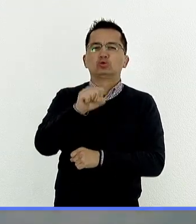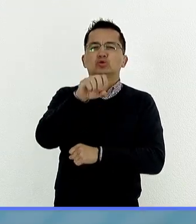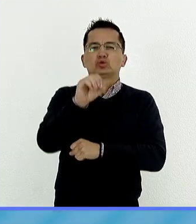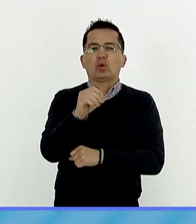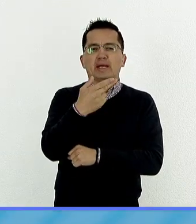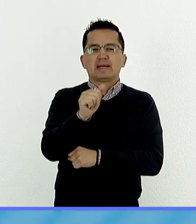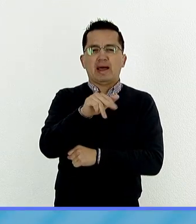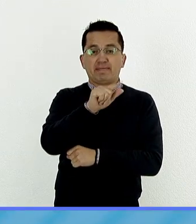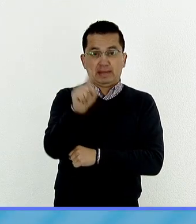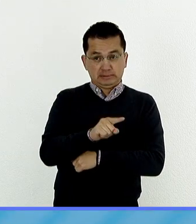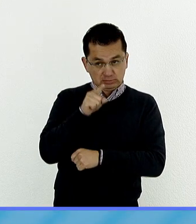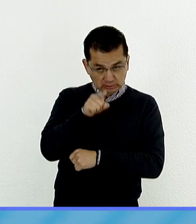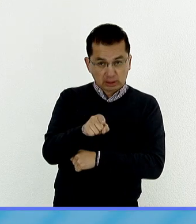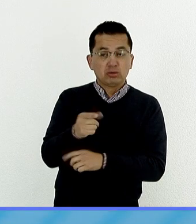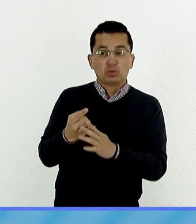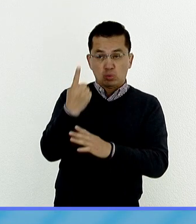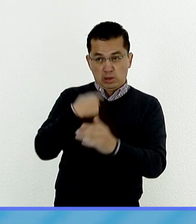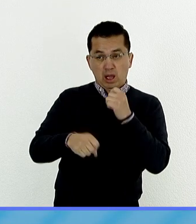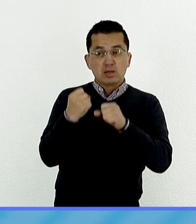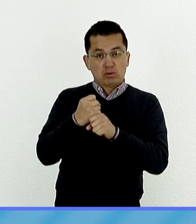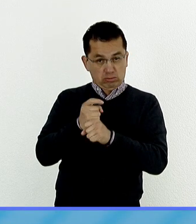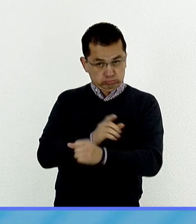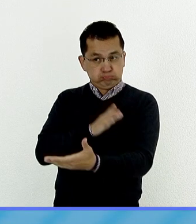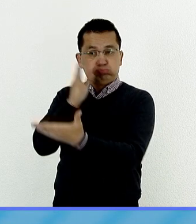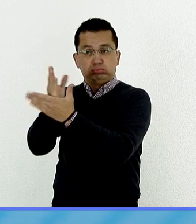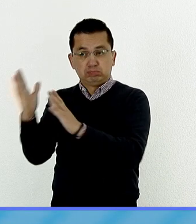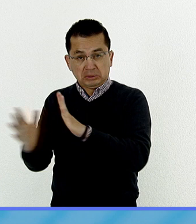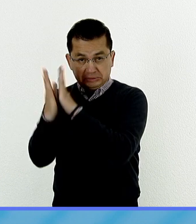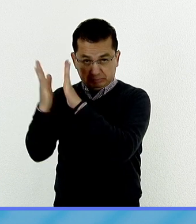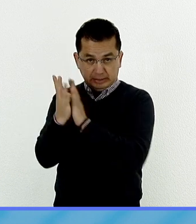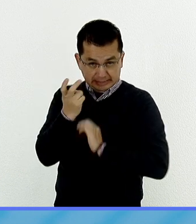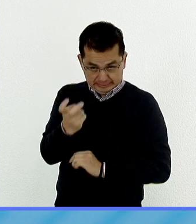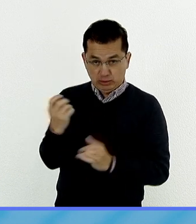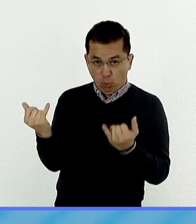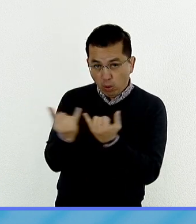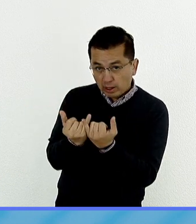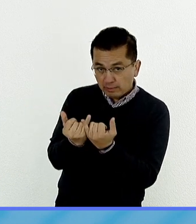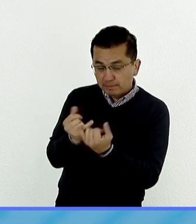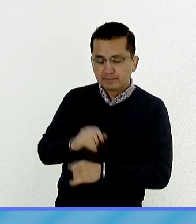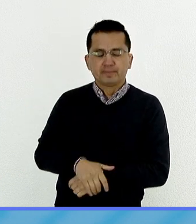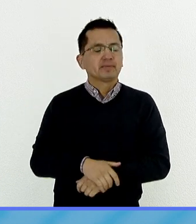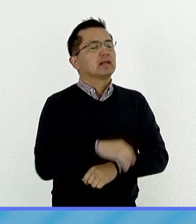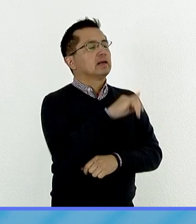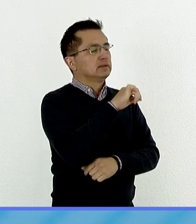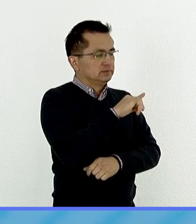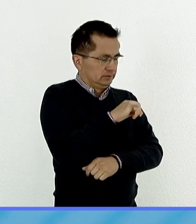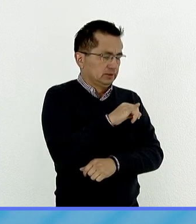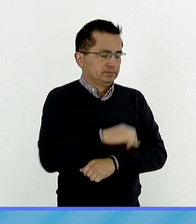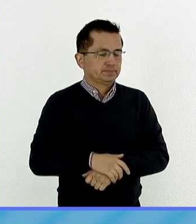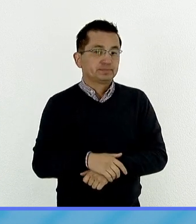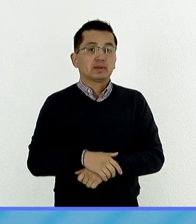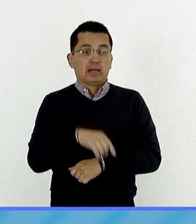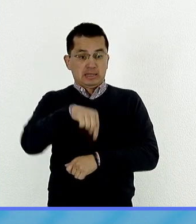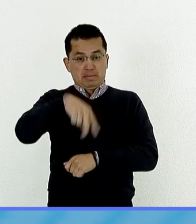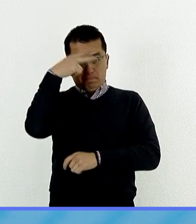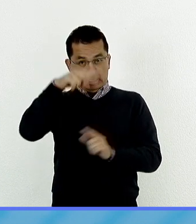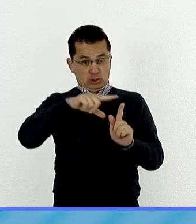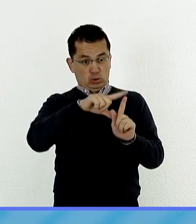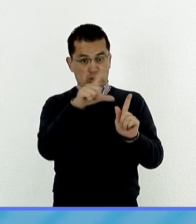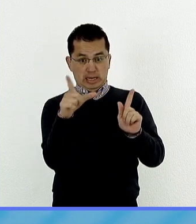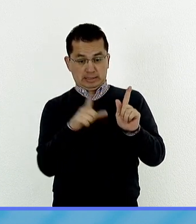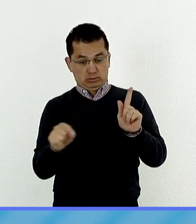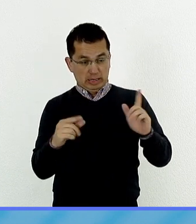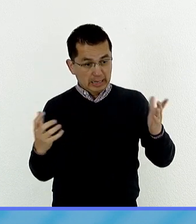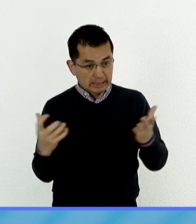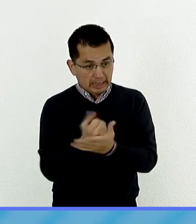el año pasado platíquenos de esto si en efecto el ganador a nivel nacional estará invitado a